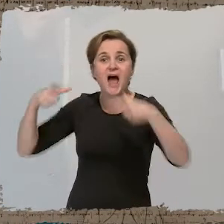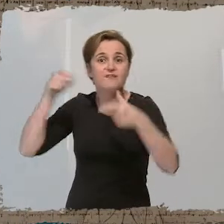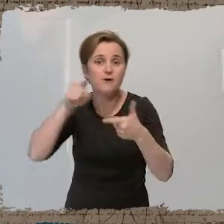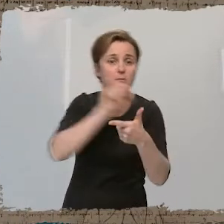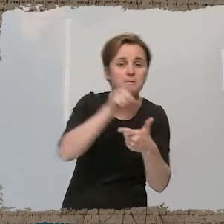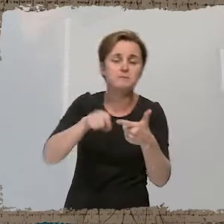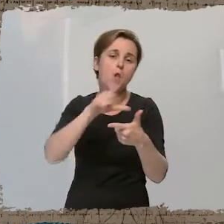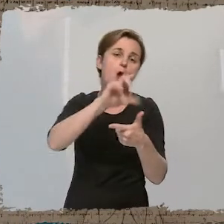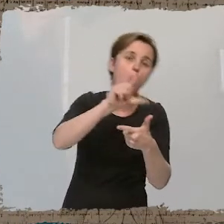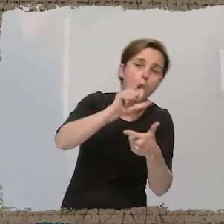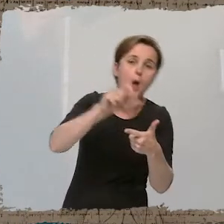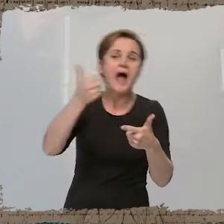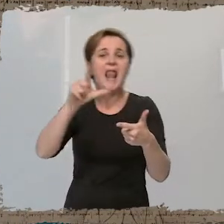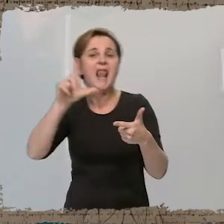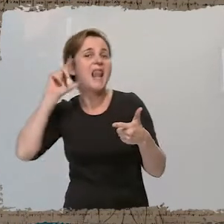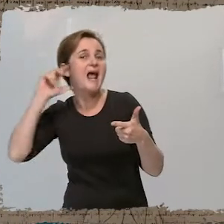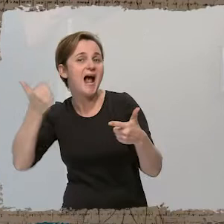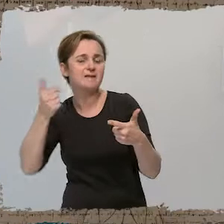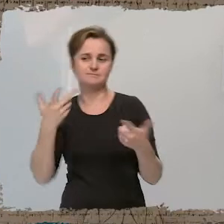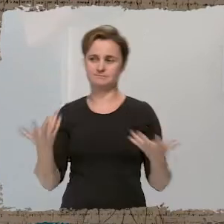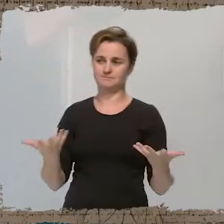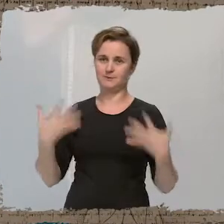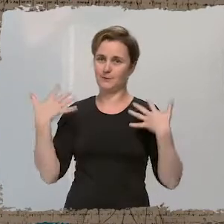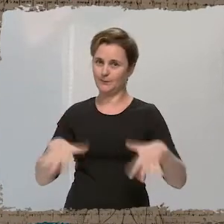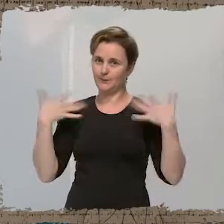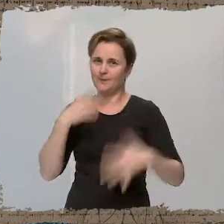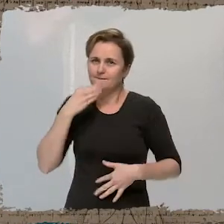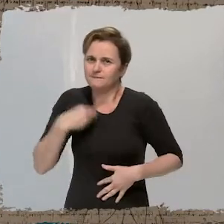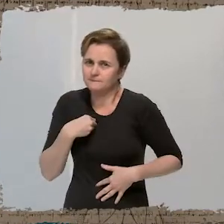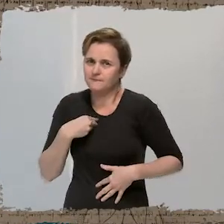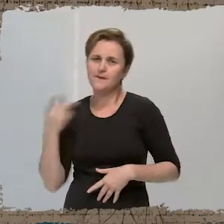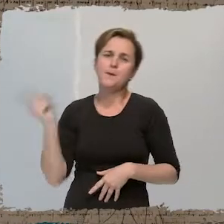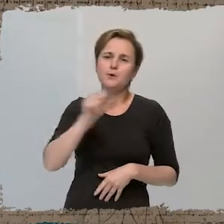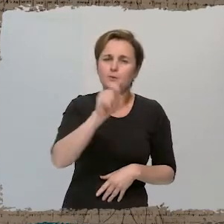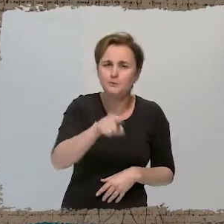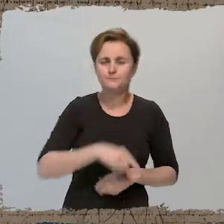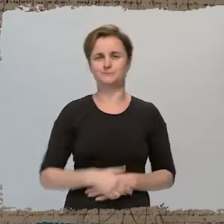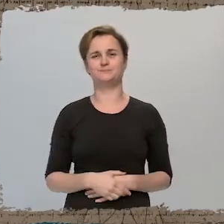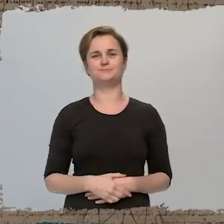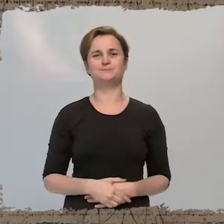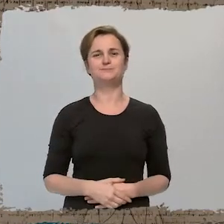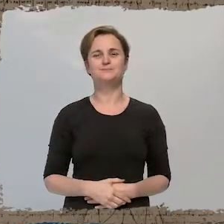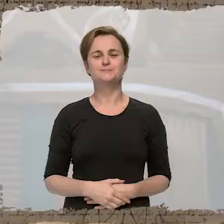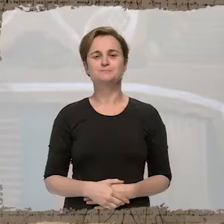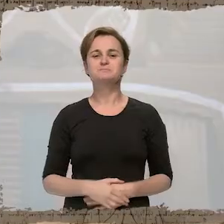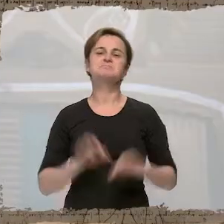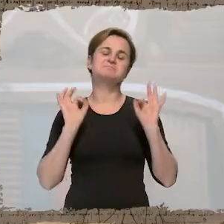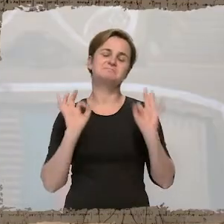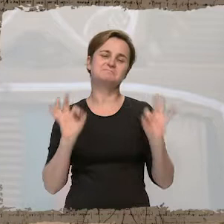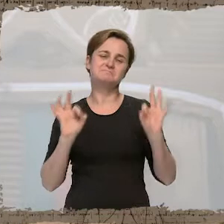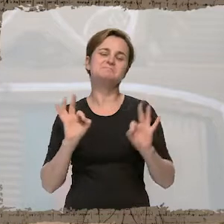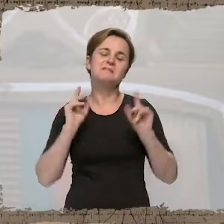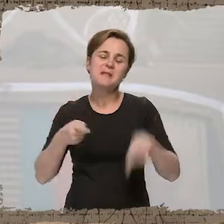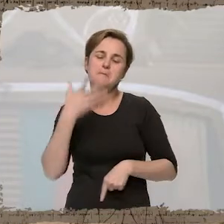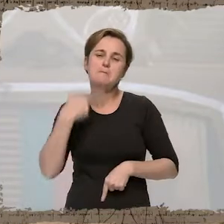algarrobo y le digo color y algo impresionante no está con este fanático a estudios camila comida excelente